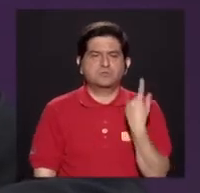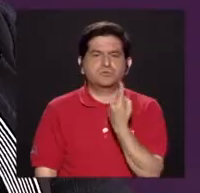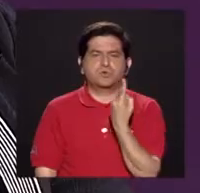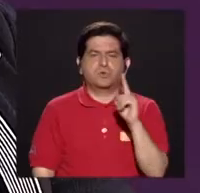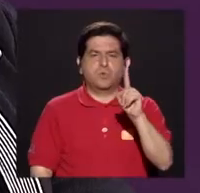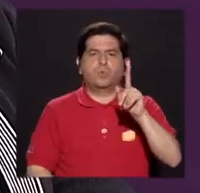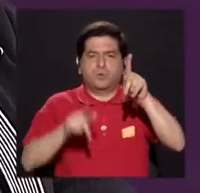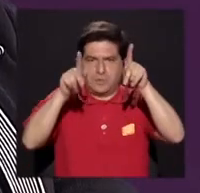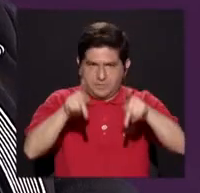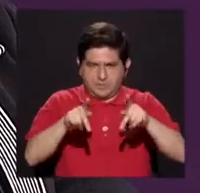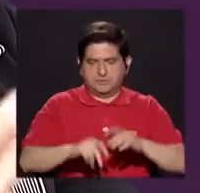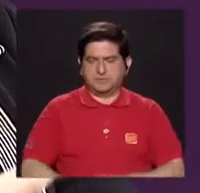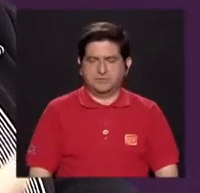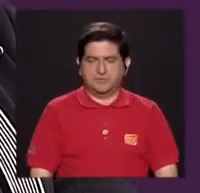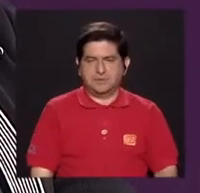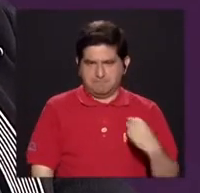unipersonales